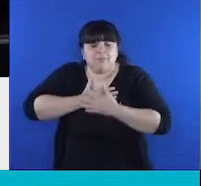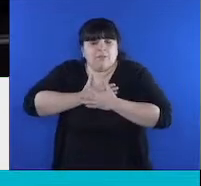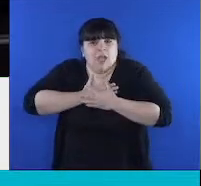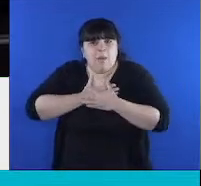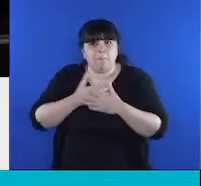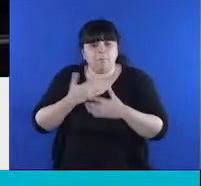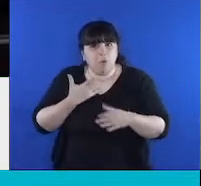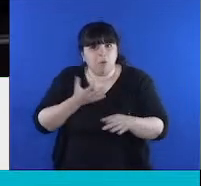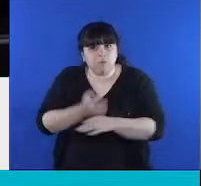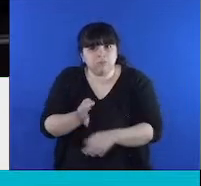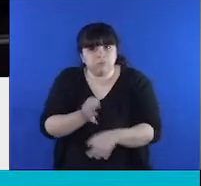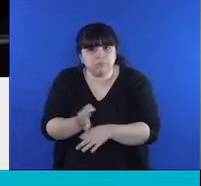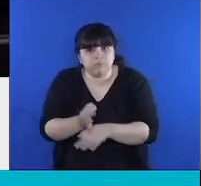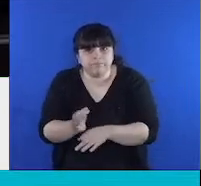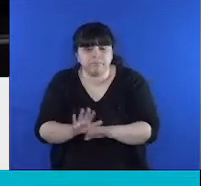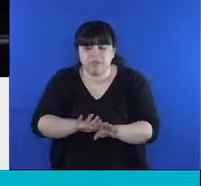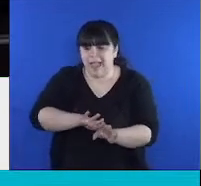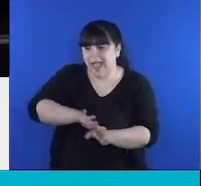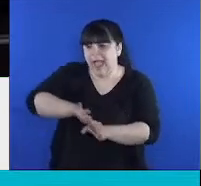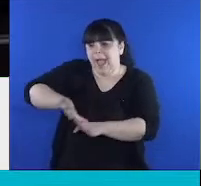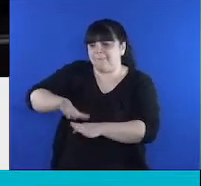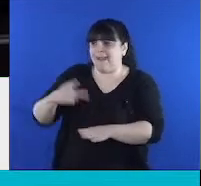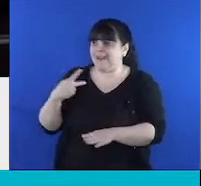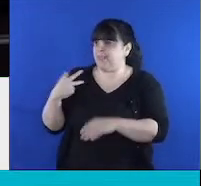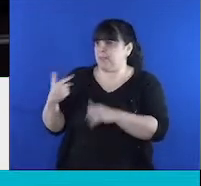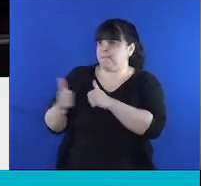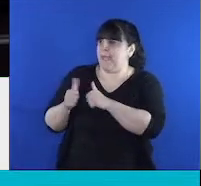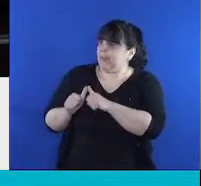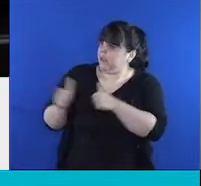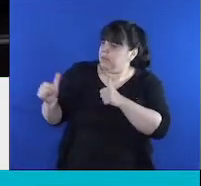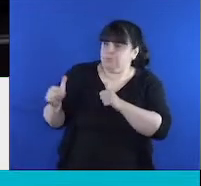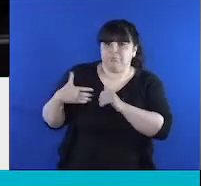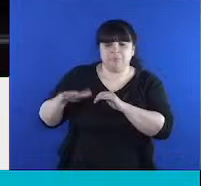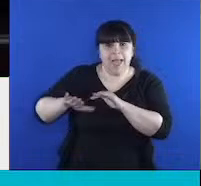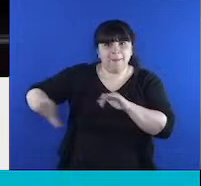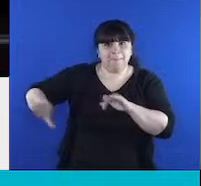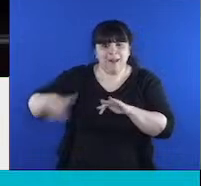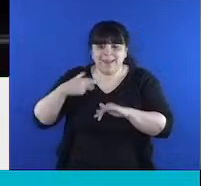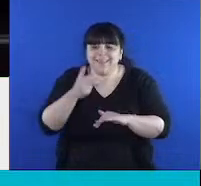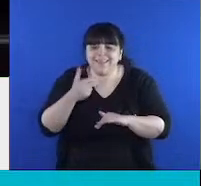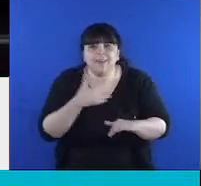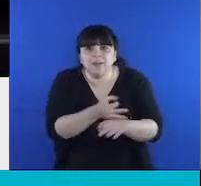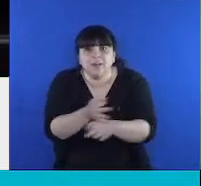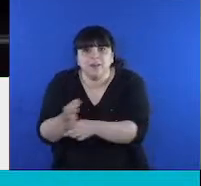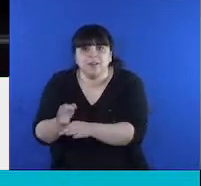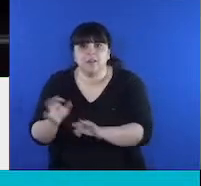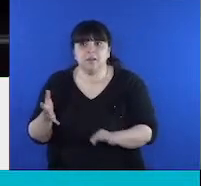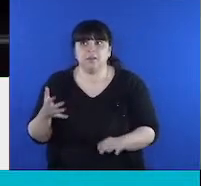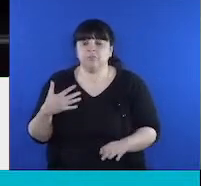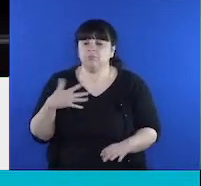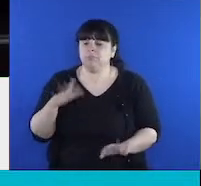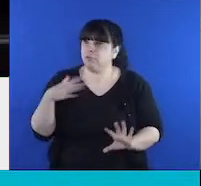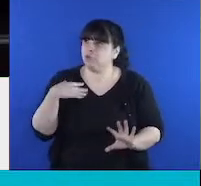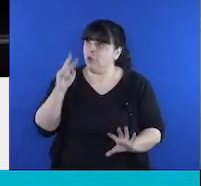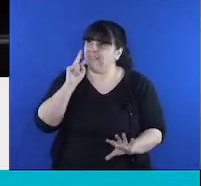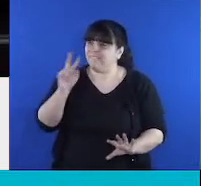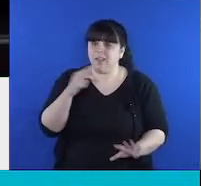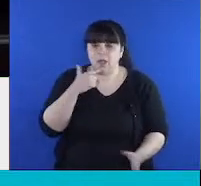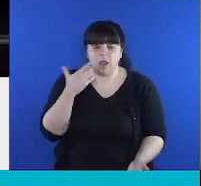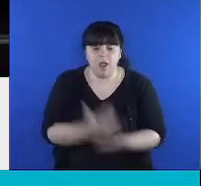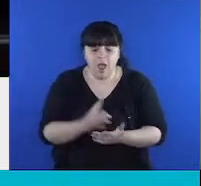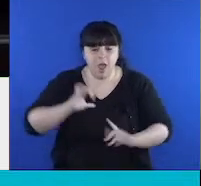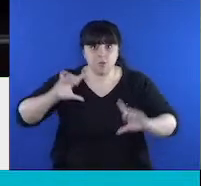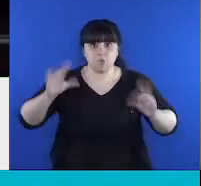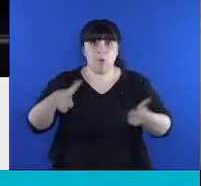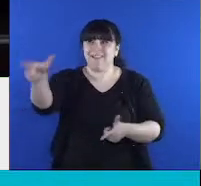independientemente de nuestra situación conyugal, y me sentí absolutamente indignado de que este hombre pueda, de